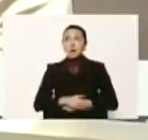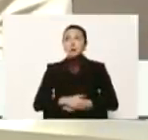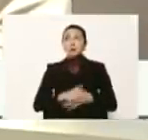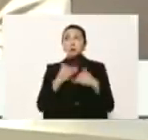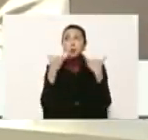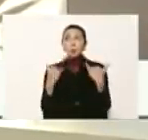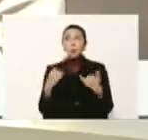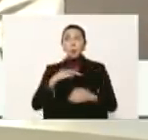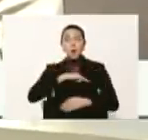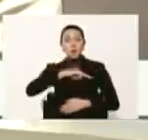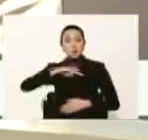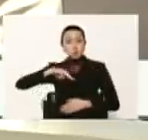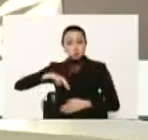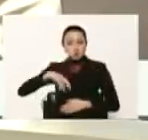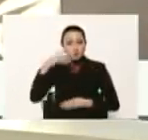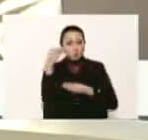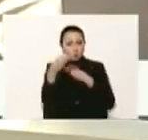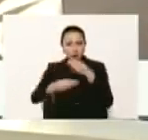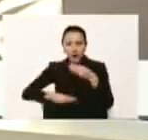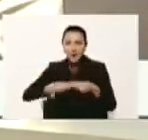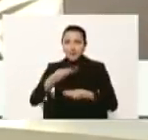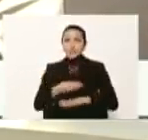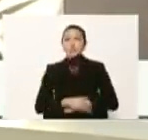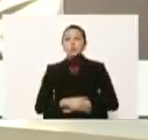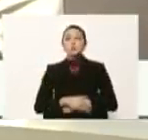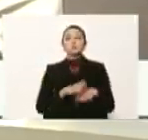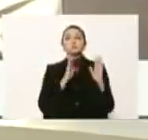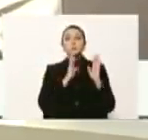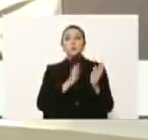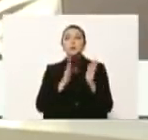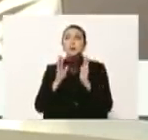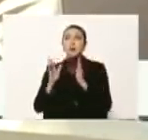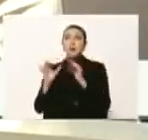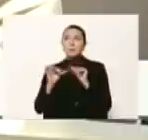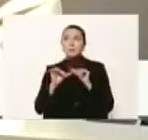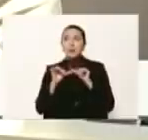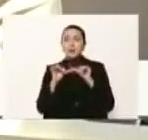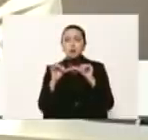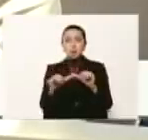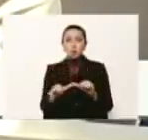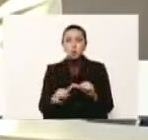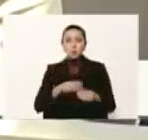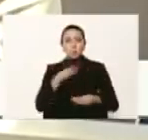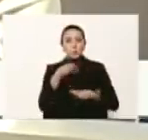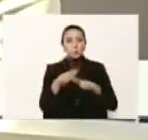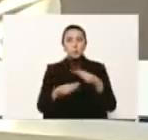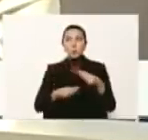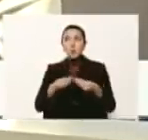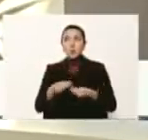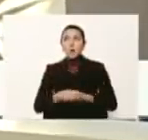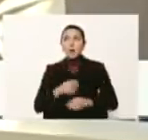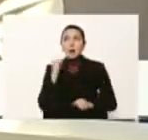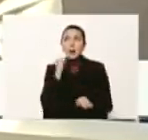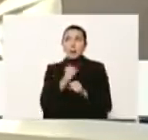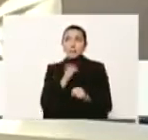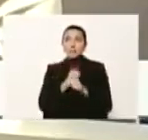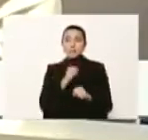pues estamos consolidando en la etapa de consolidación de esta